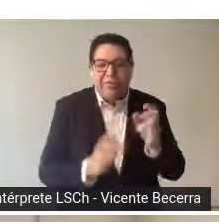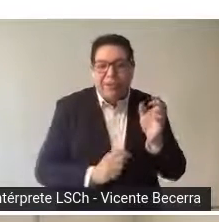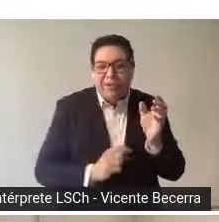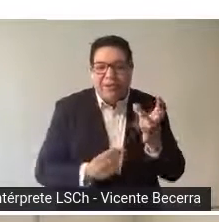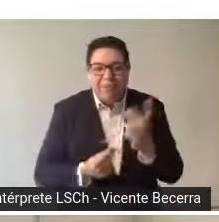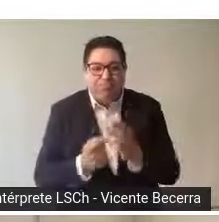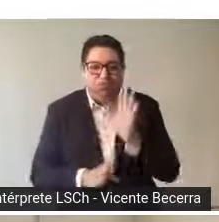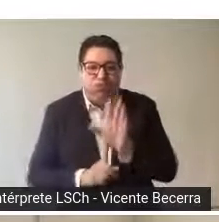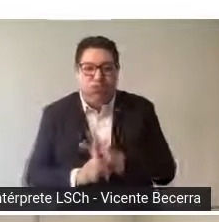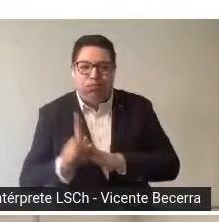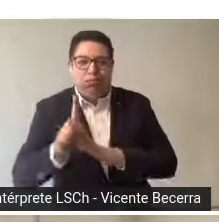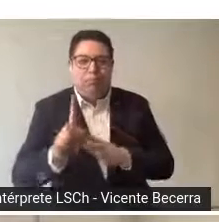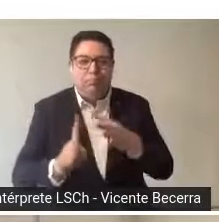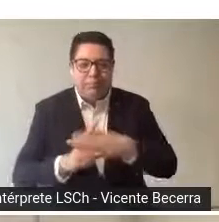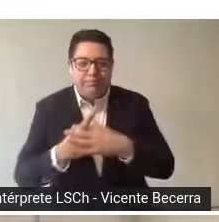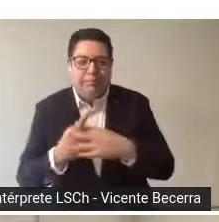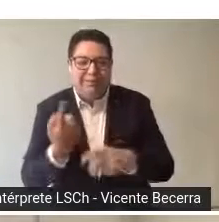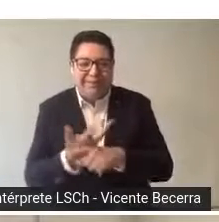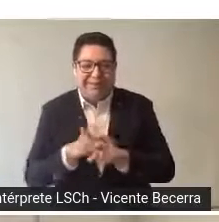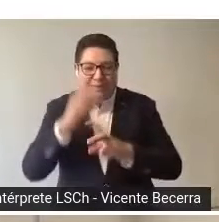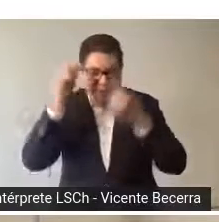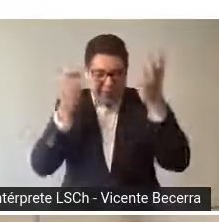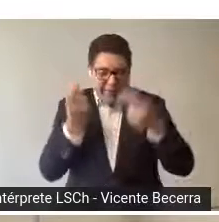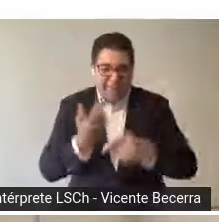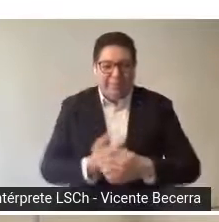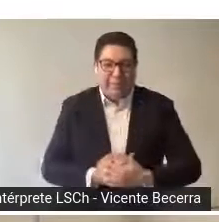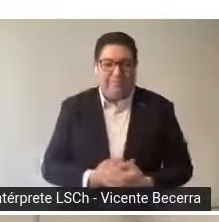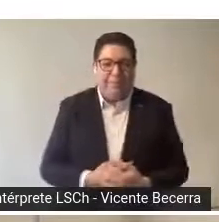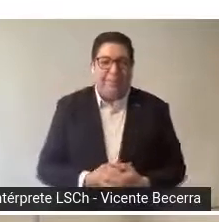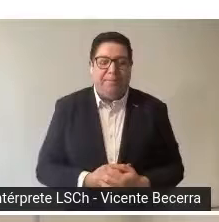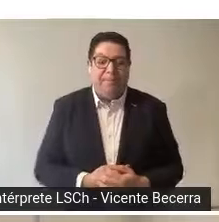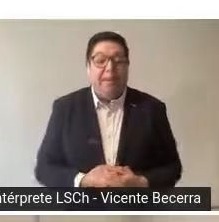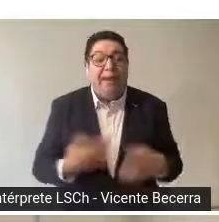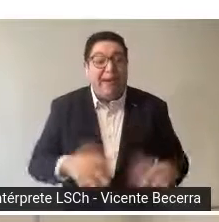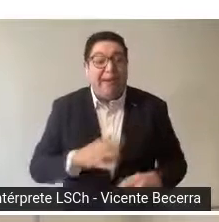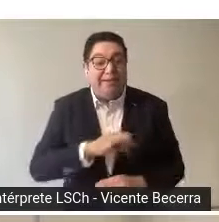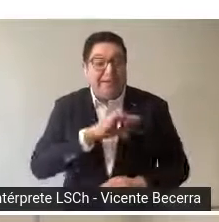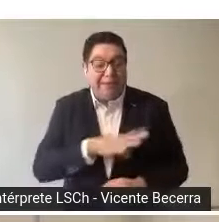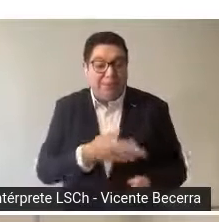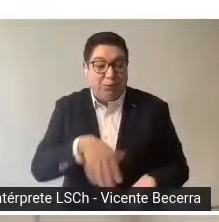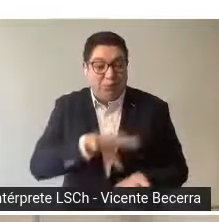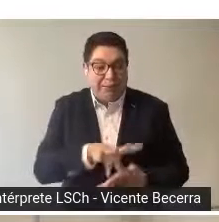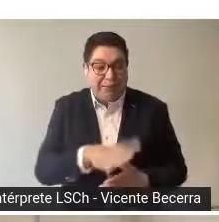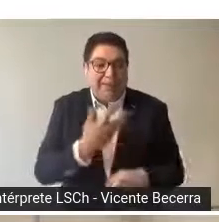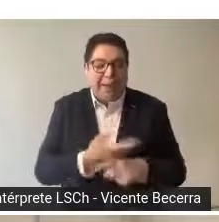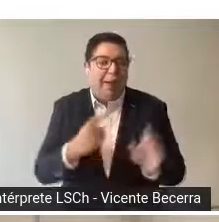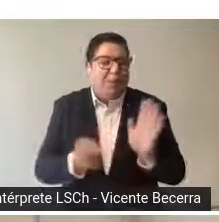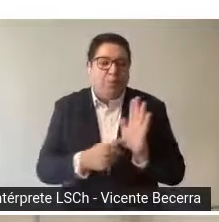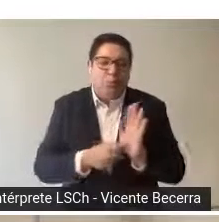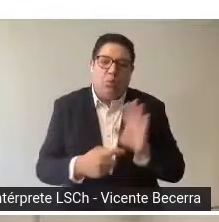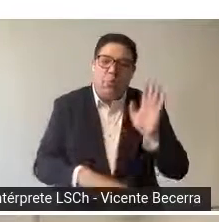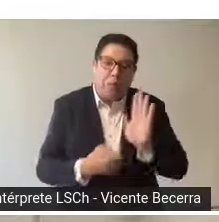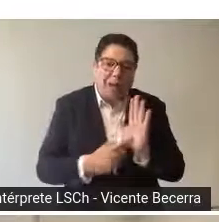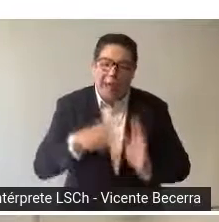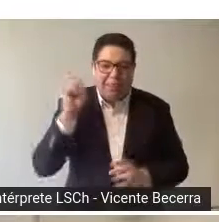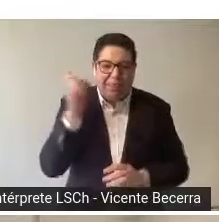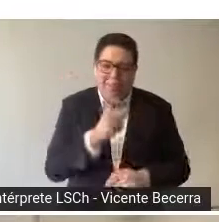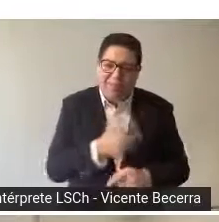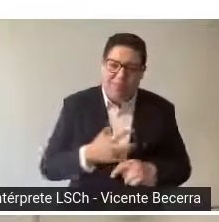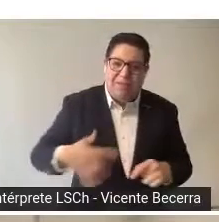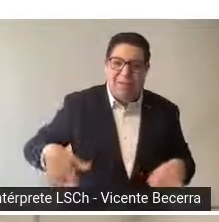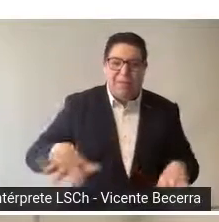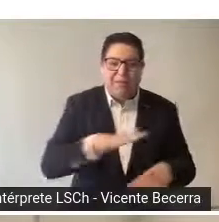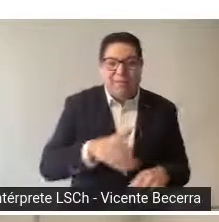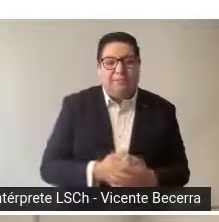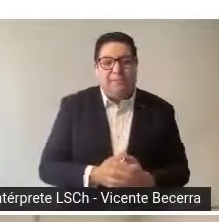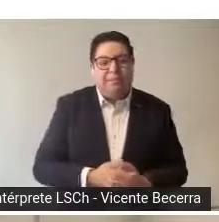ideas. Creo que nosotros hemos tenido muchas en Chile, en nuestro país, un país que ha tenido situaciones muy complejas, muy difíciles, y